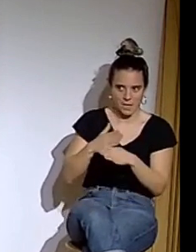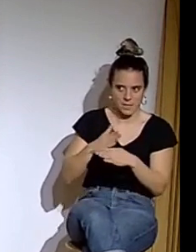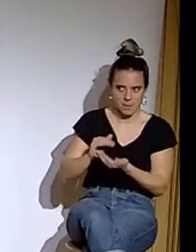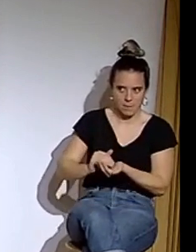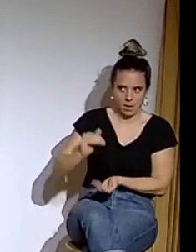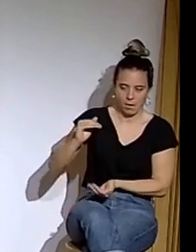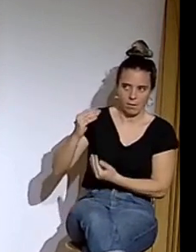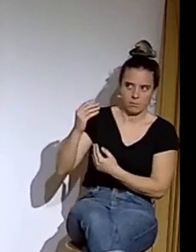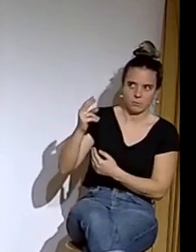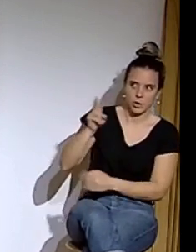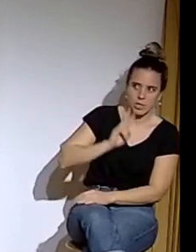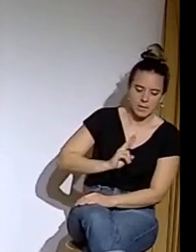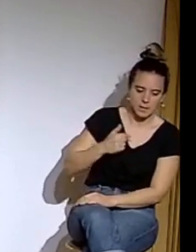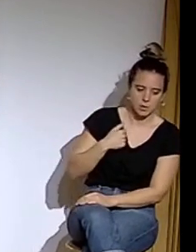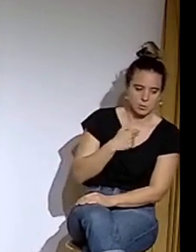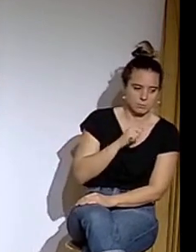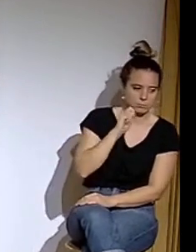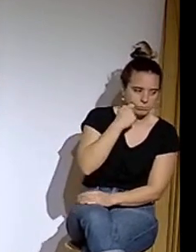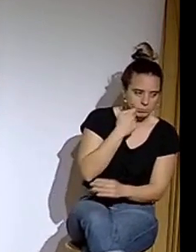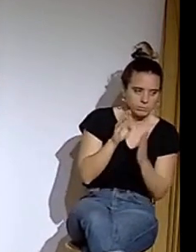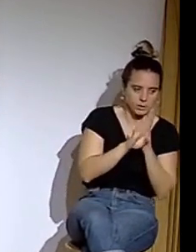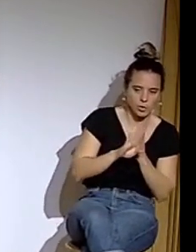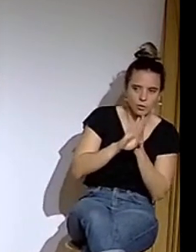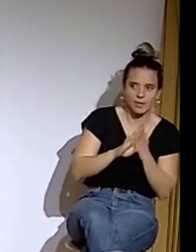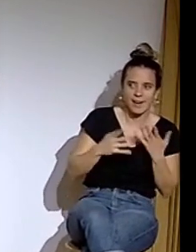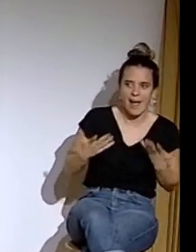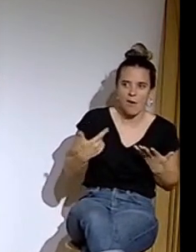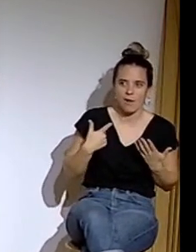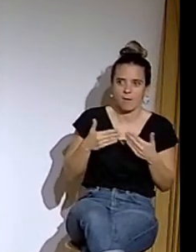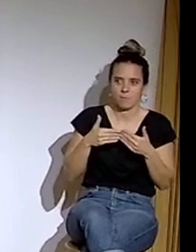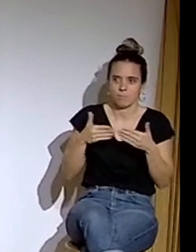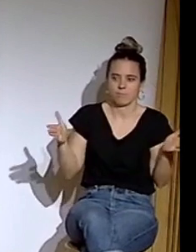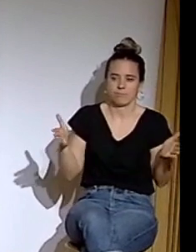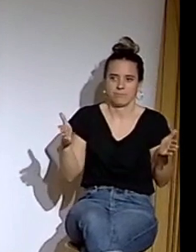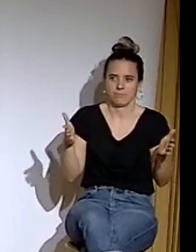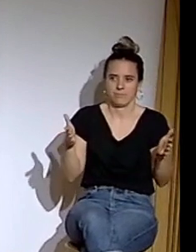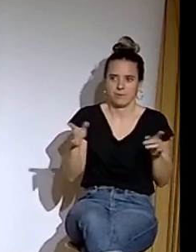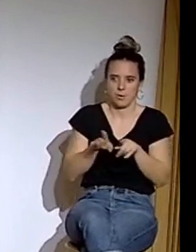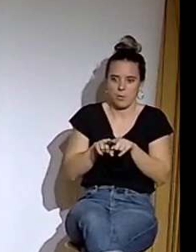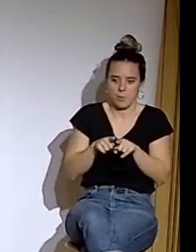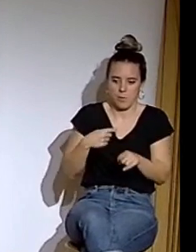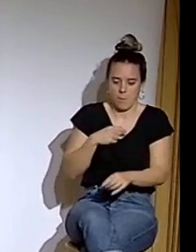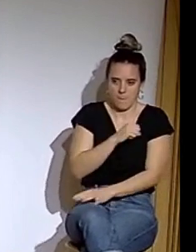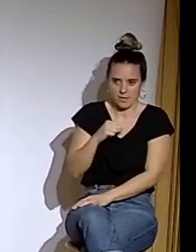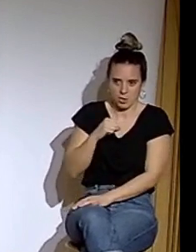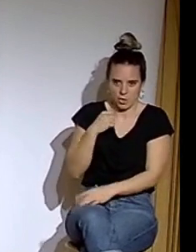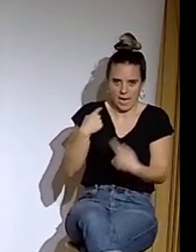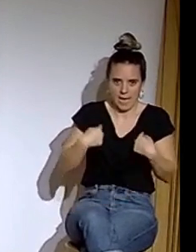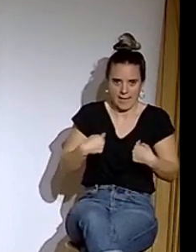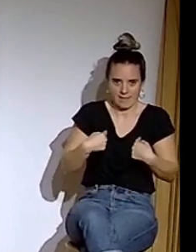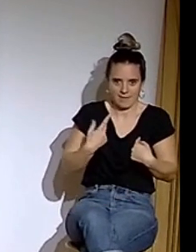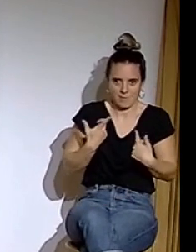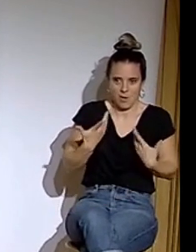o sea puede ser colectiva y lo es pero parte de algo muy personal íntimo